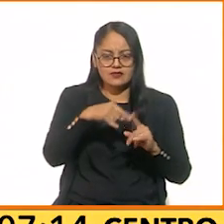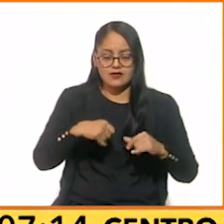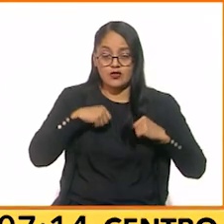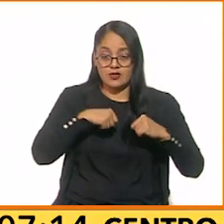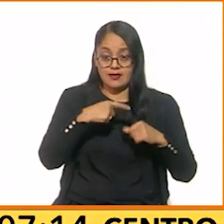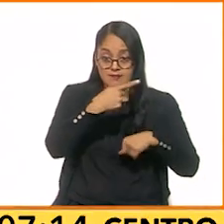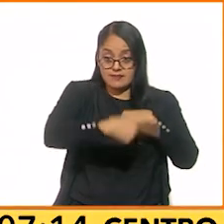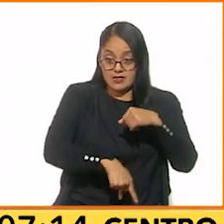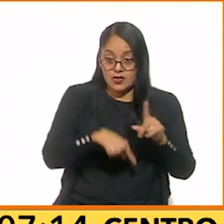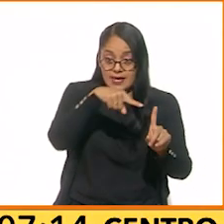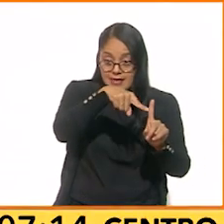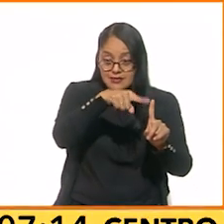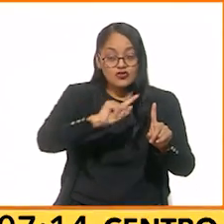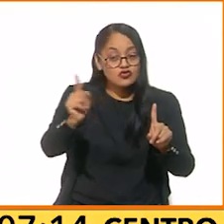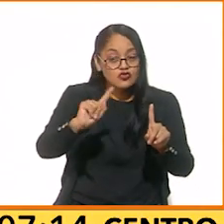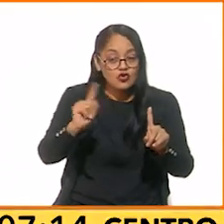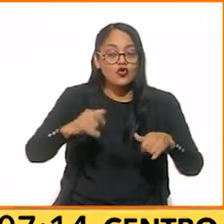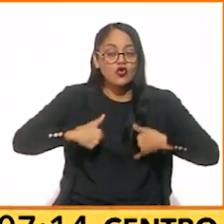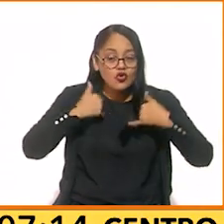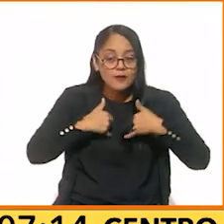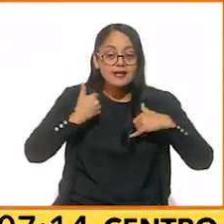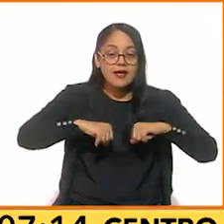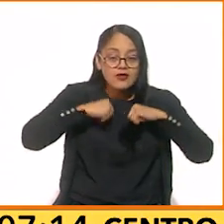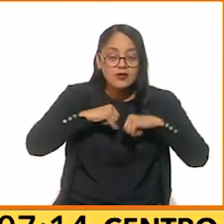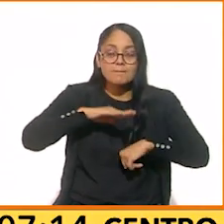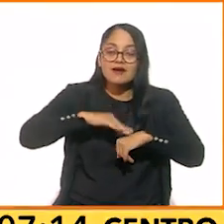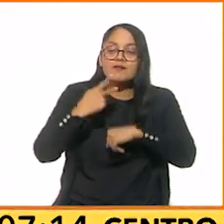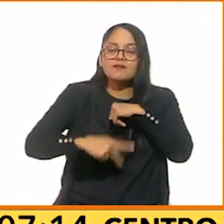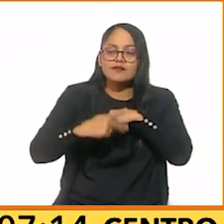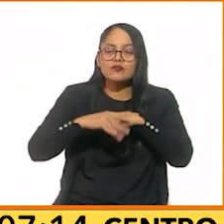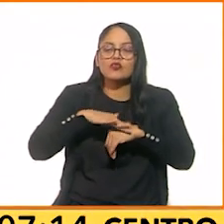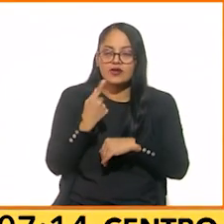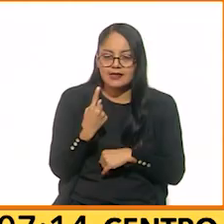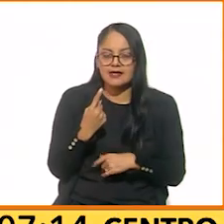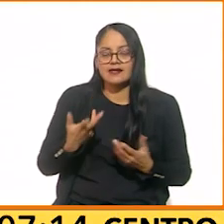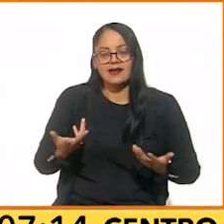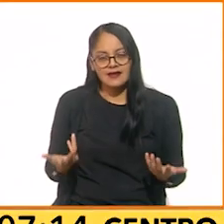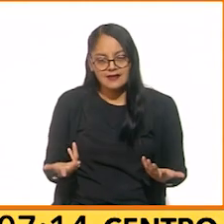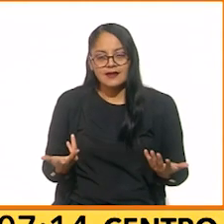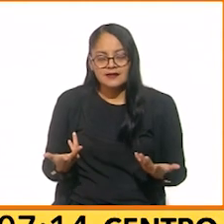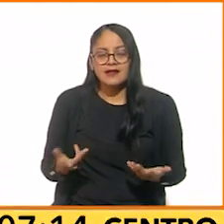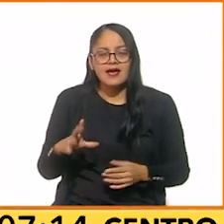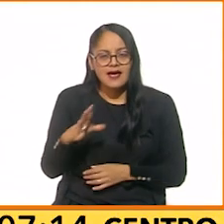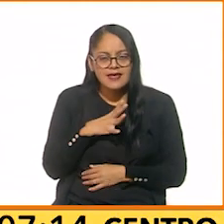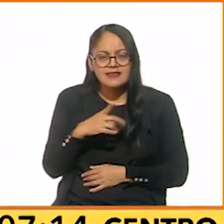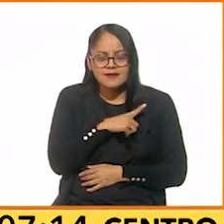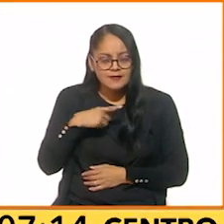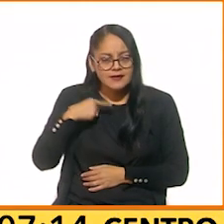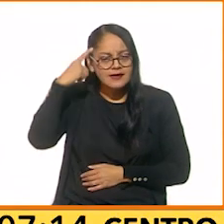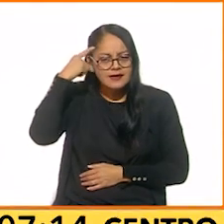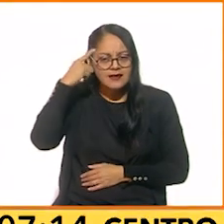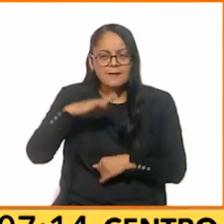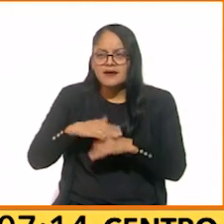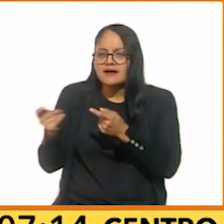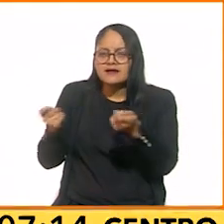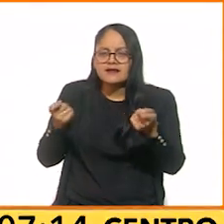al contrario, adolescentes y jóvenes están cada vez en mayor riesgo, pero sobre todo, en Guadalupe, tenemos que quitarle la base